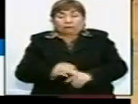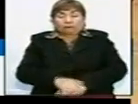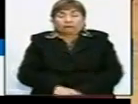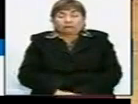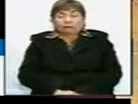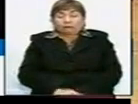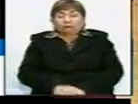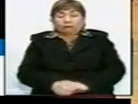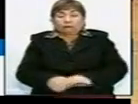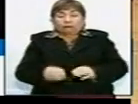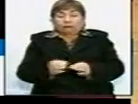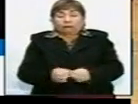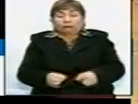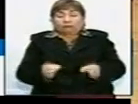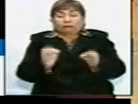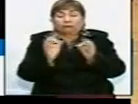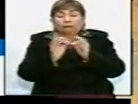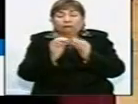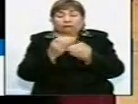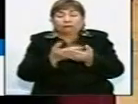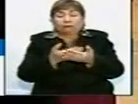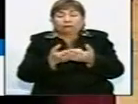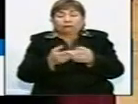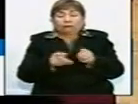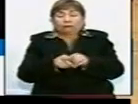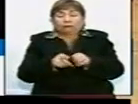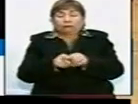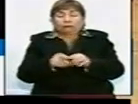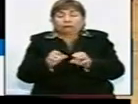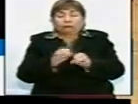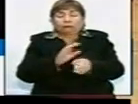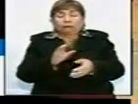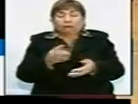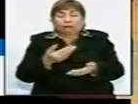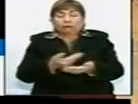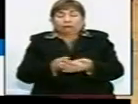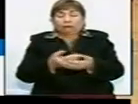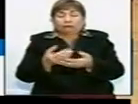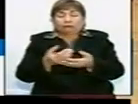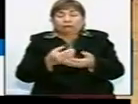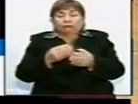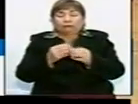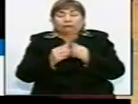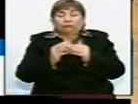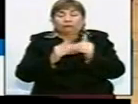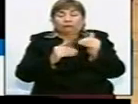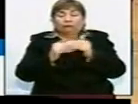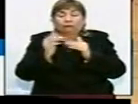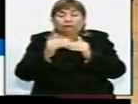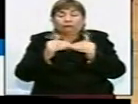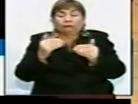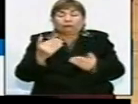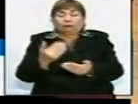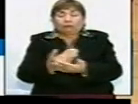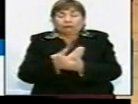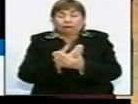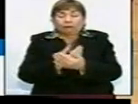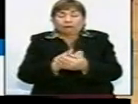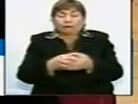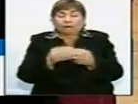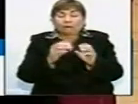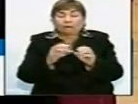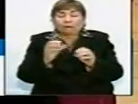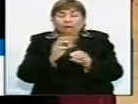es importante indicar que hay otros actores también en todo este proceso construir una sociedad o un país más